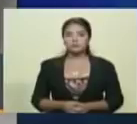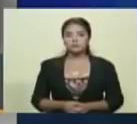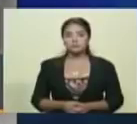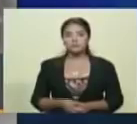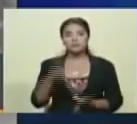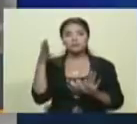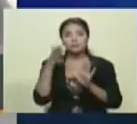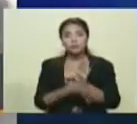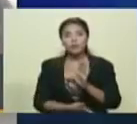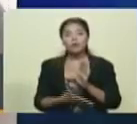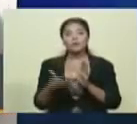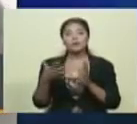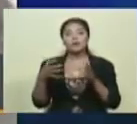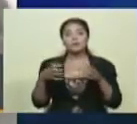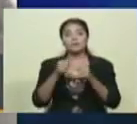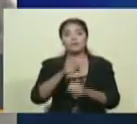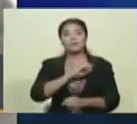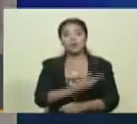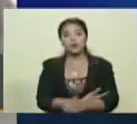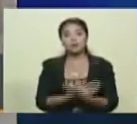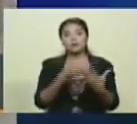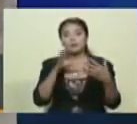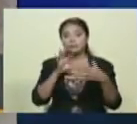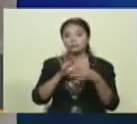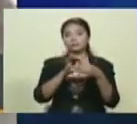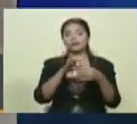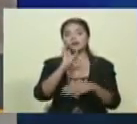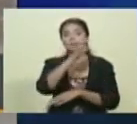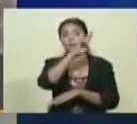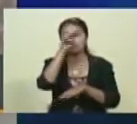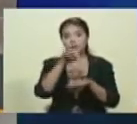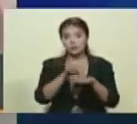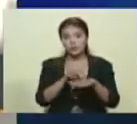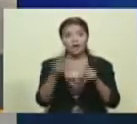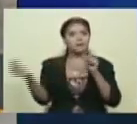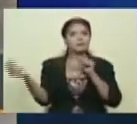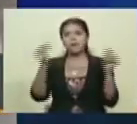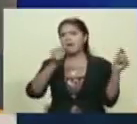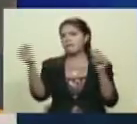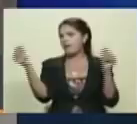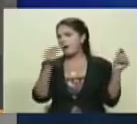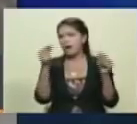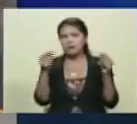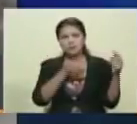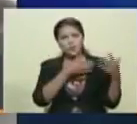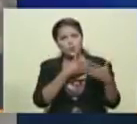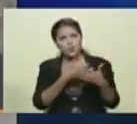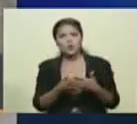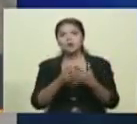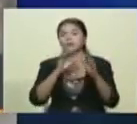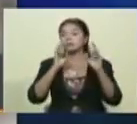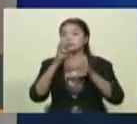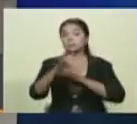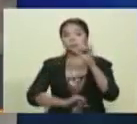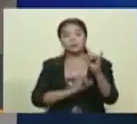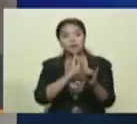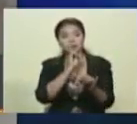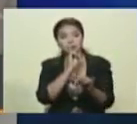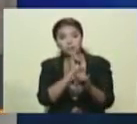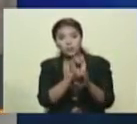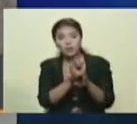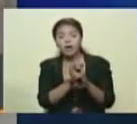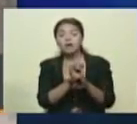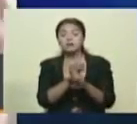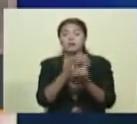a la correlación de fuerzas con la Asamblea Nacional, el gran debate que se ha gestado y que a nivel internacional ha sido parte